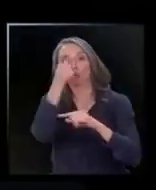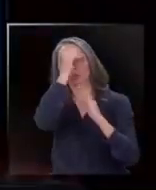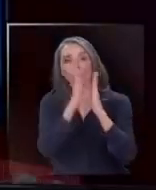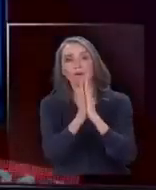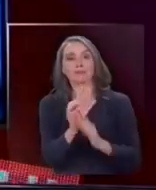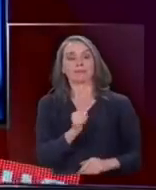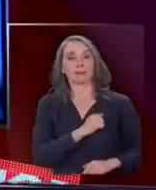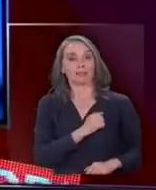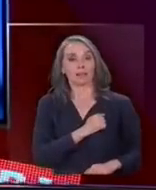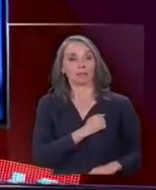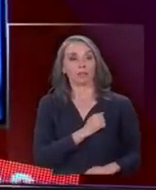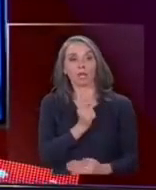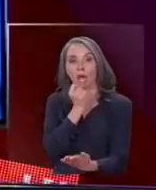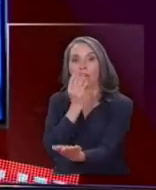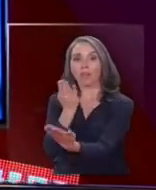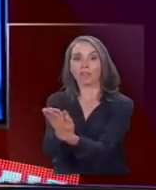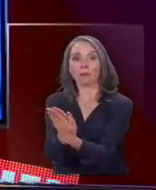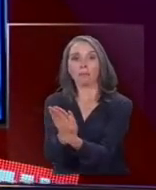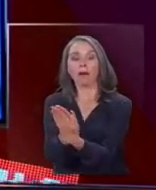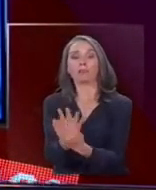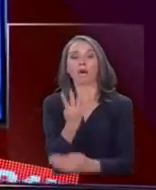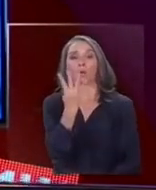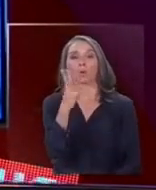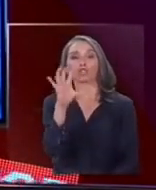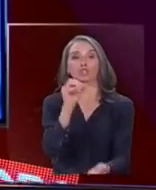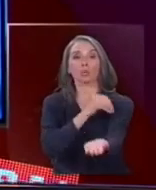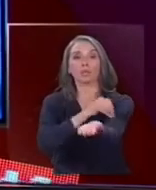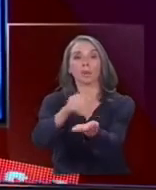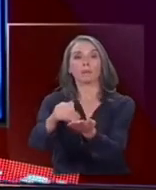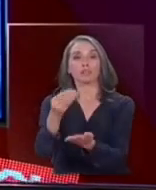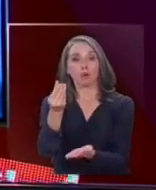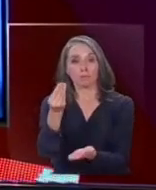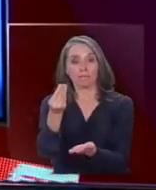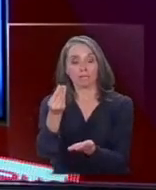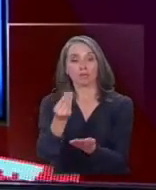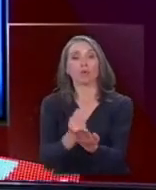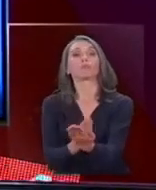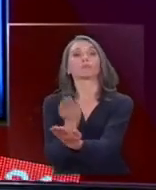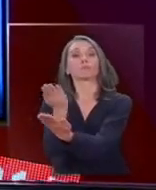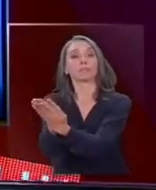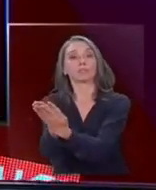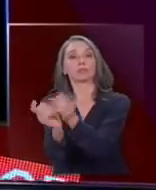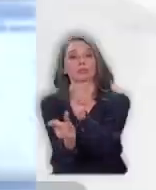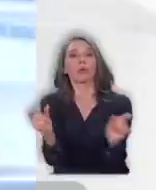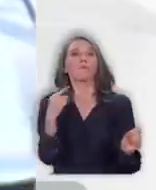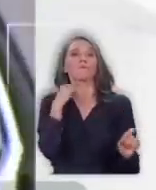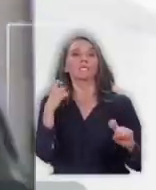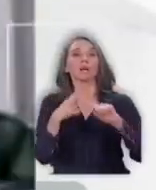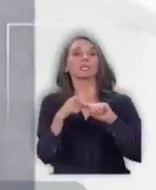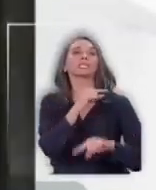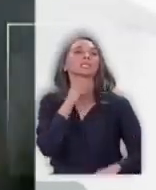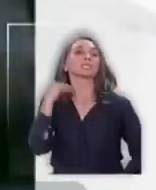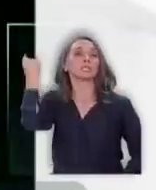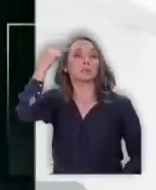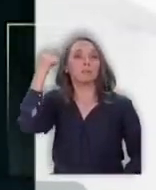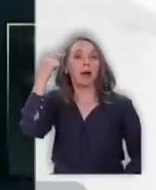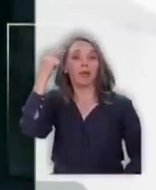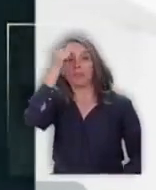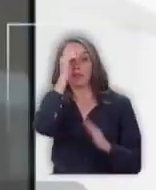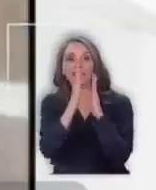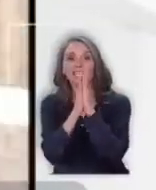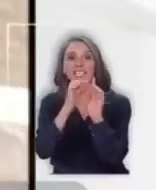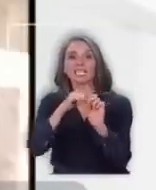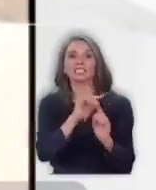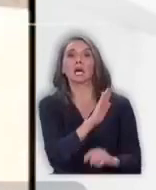Iglesia. Una demanda por 450 millones de pesos interpusieron las víctimas del ex párroco de la Iglesia del